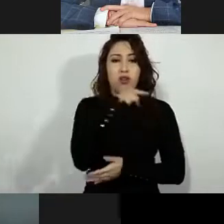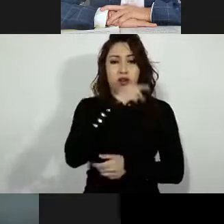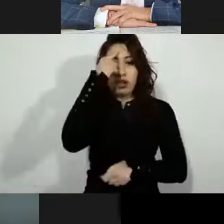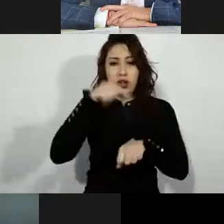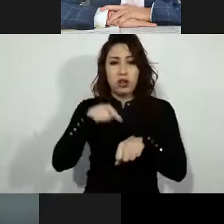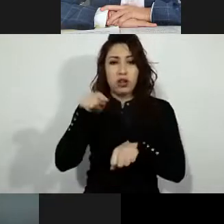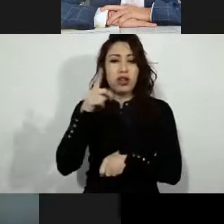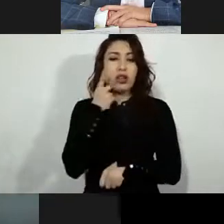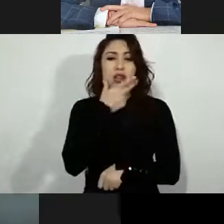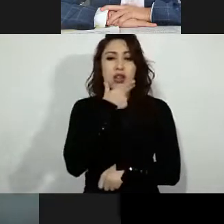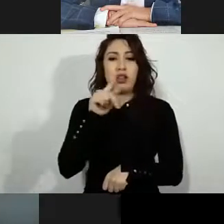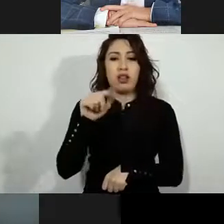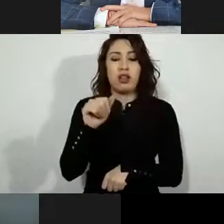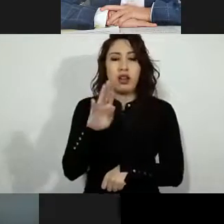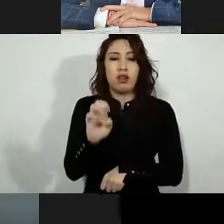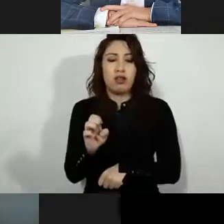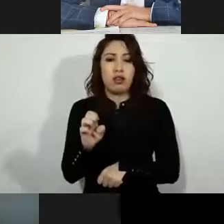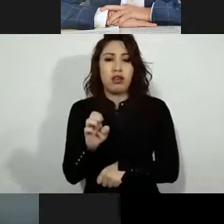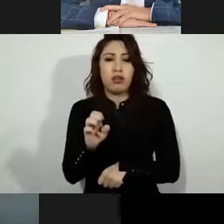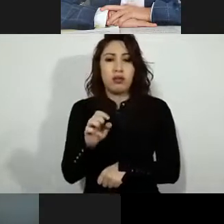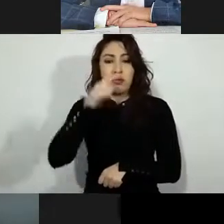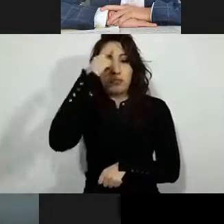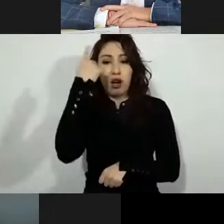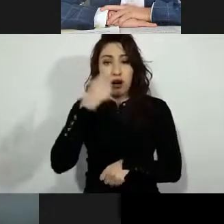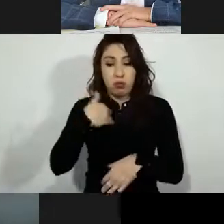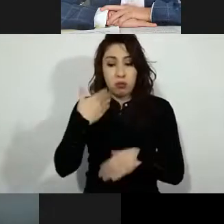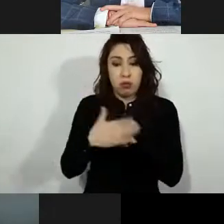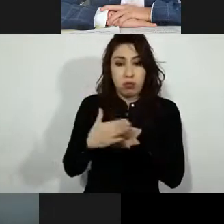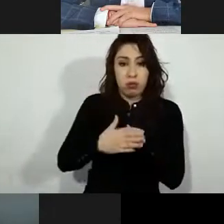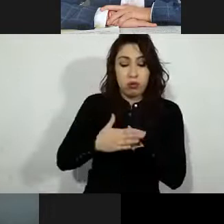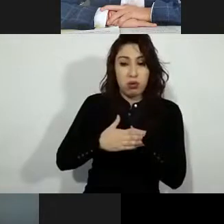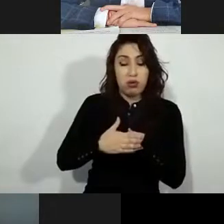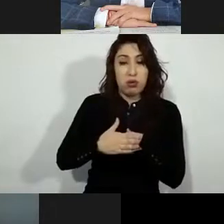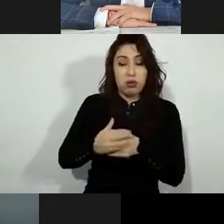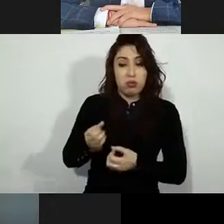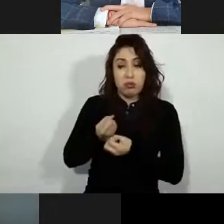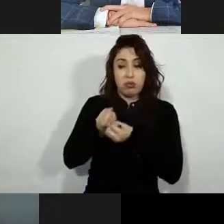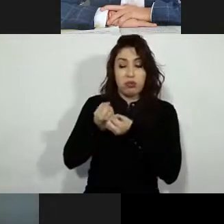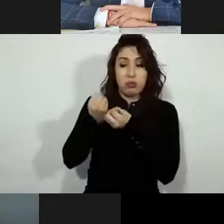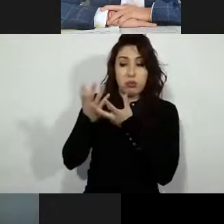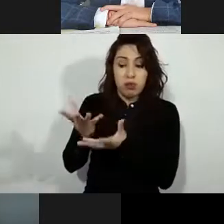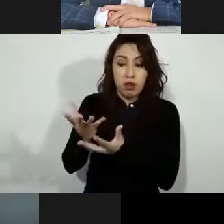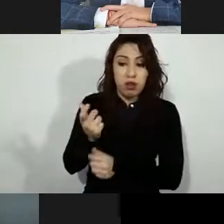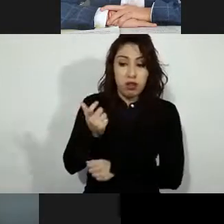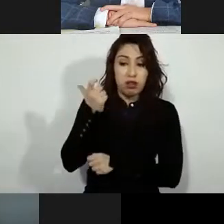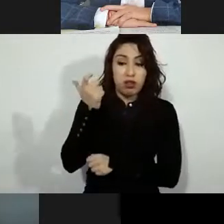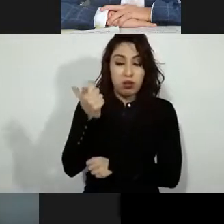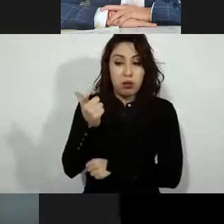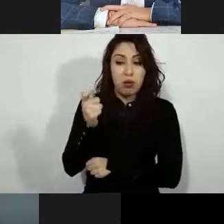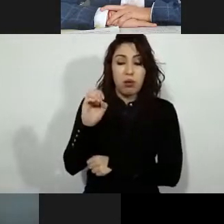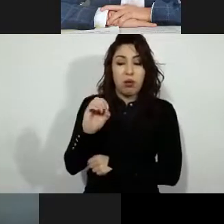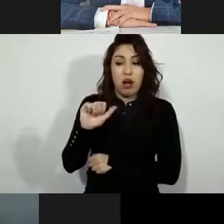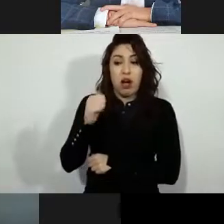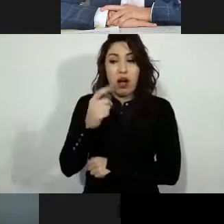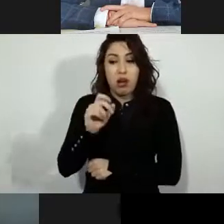Tabe, de decir, pues ya para que no haya donaciones ni mecanismos ahí dudosos, pues ya mejor se los recortamos